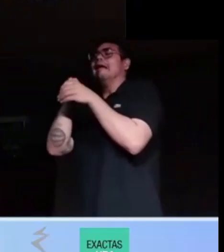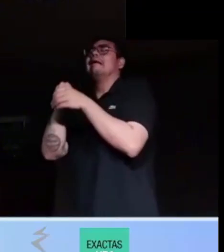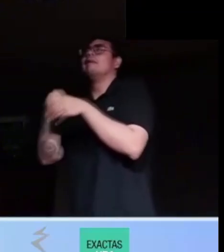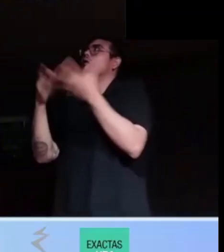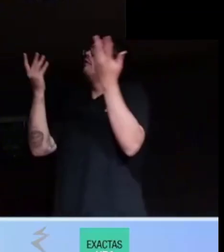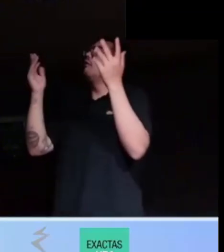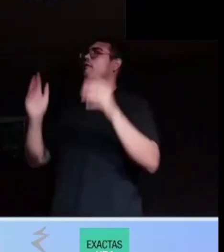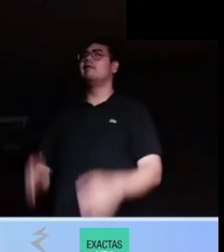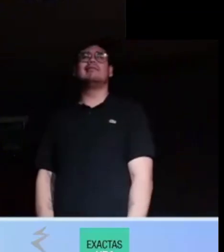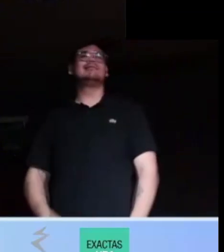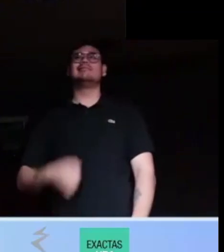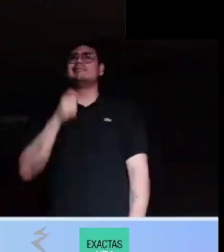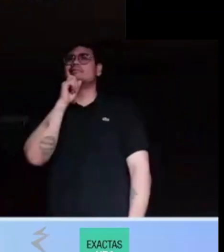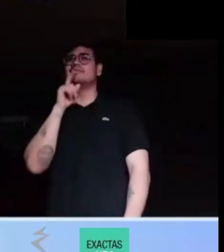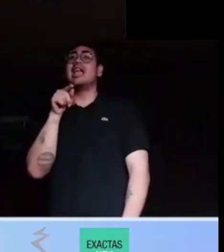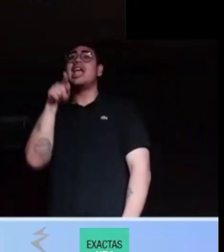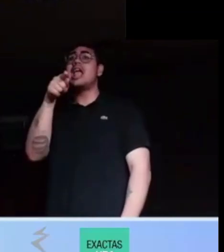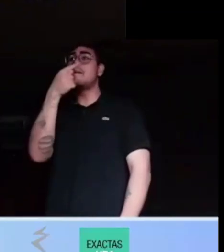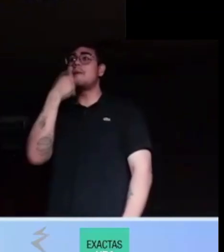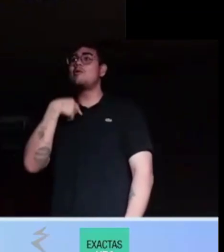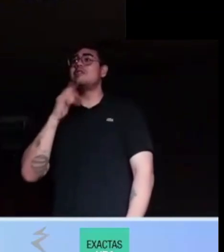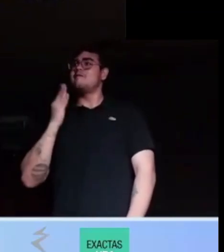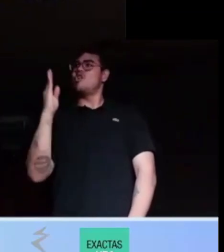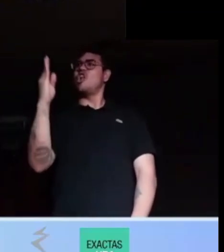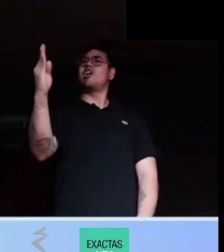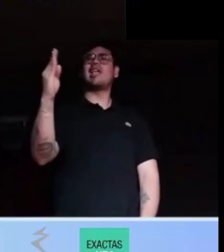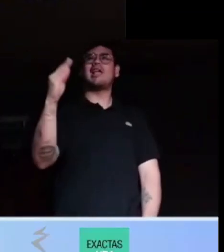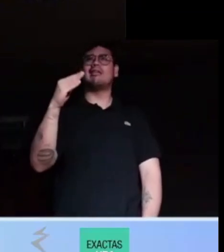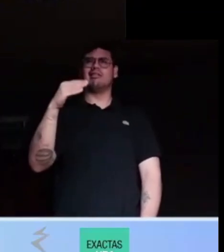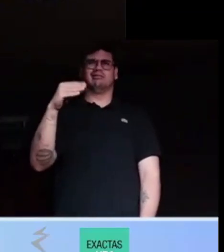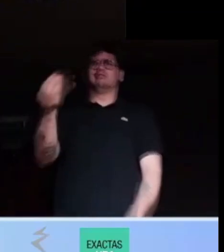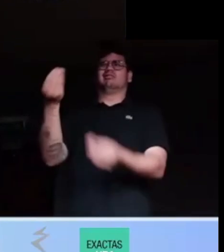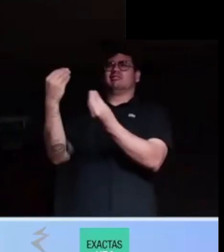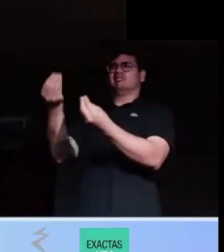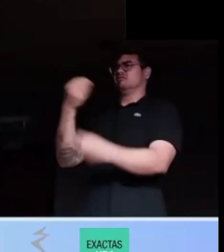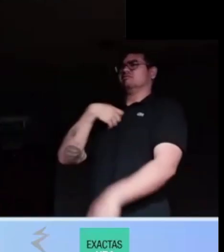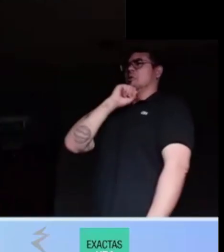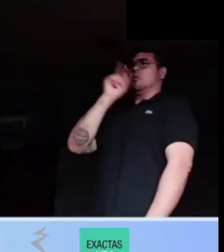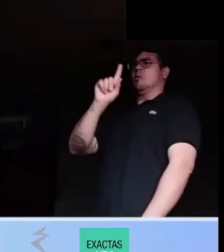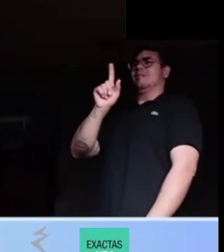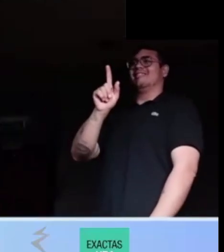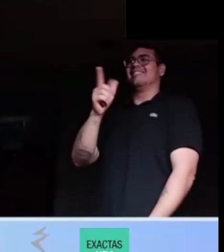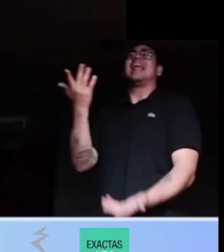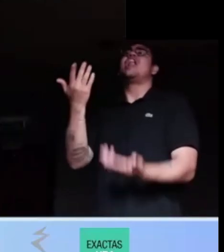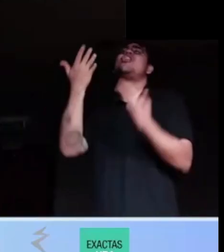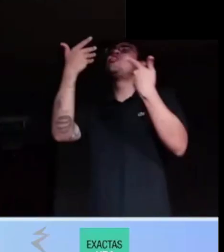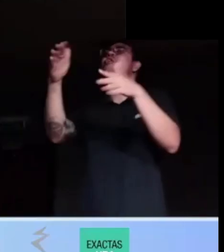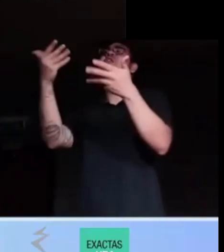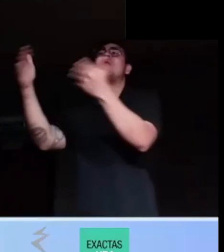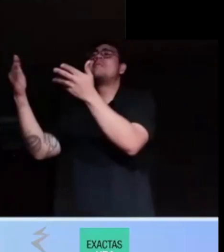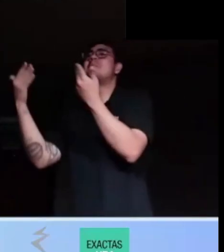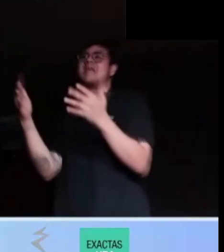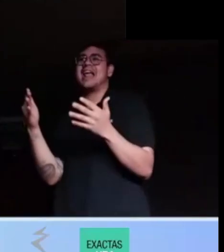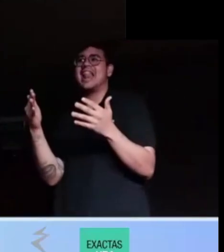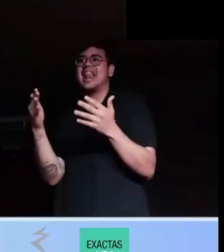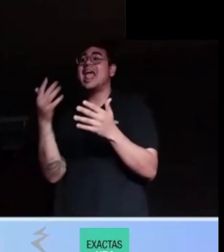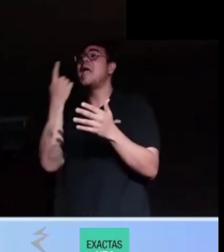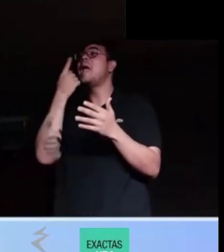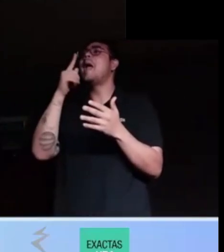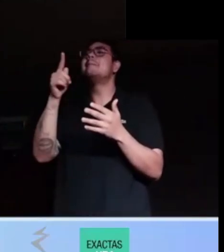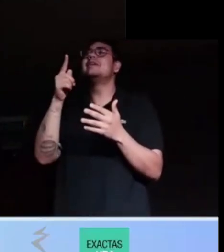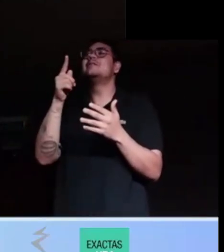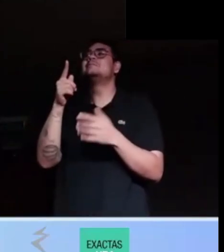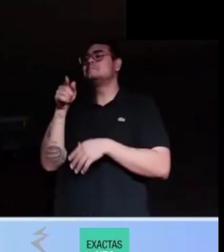dicen también, ay, vos que haces biología, difícil, ¿viste? Siempre hay alguien que te va. Pero el hecho de trabajar